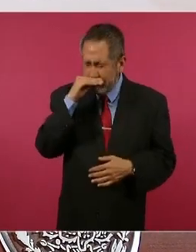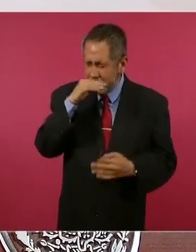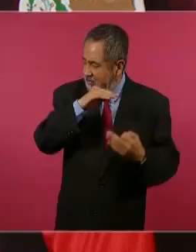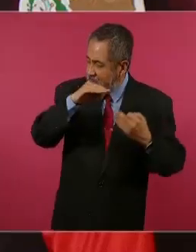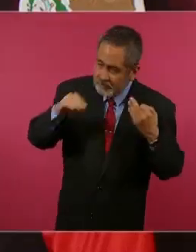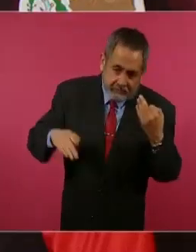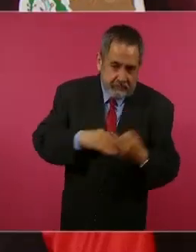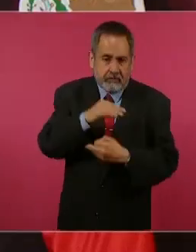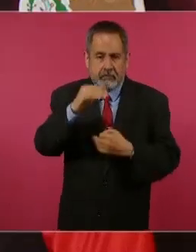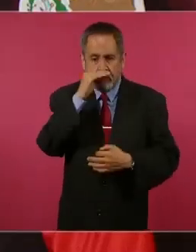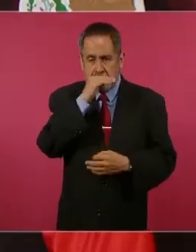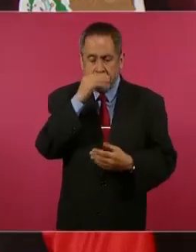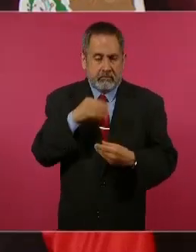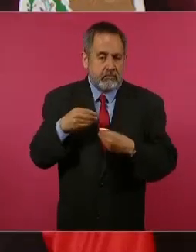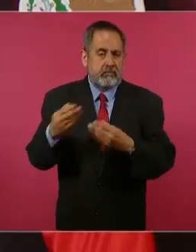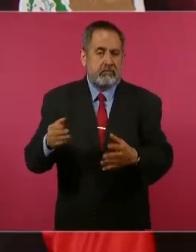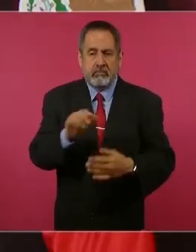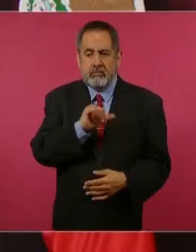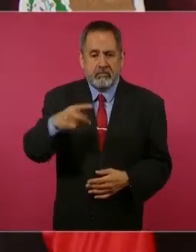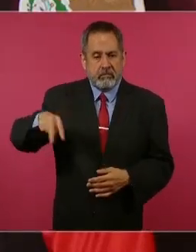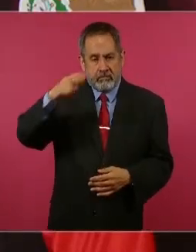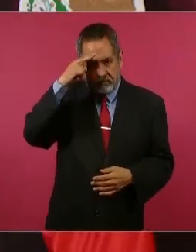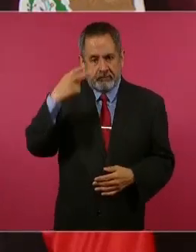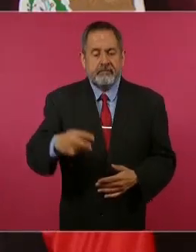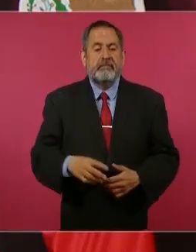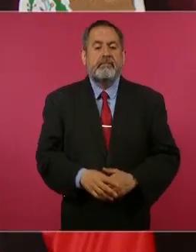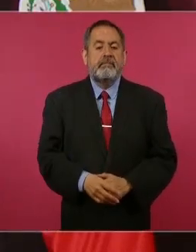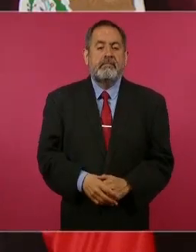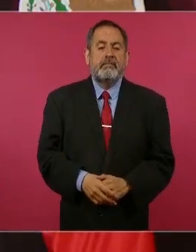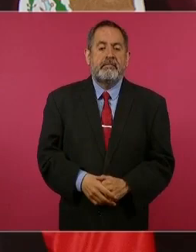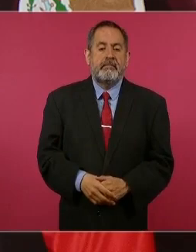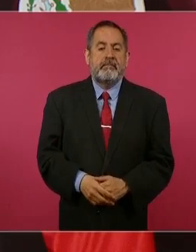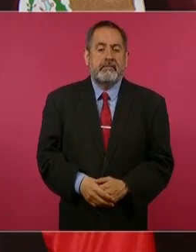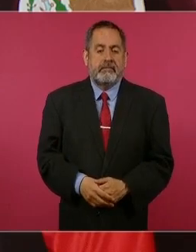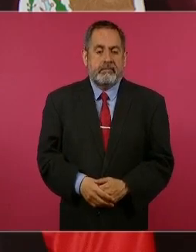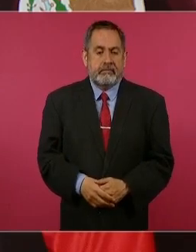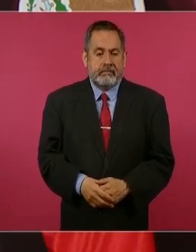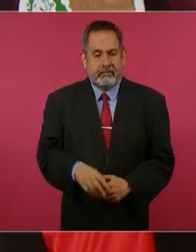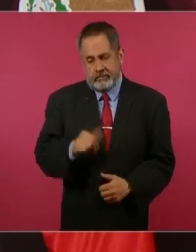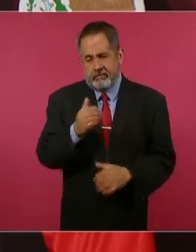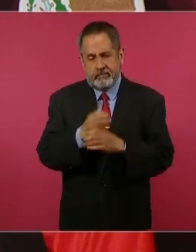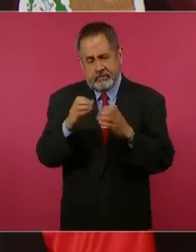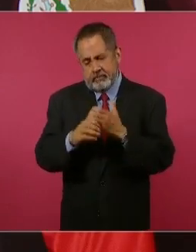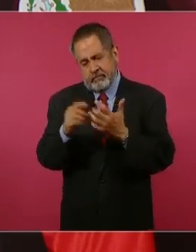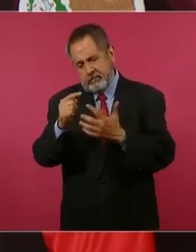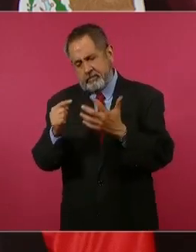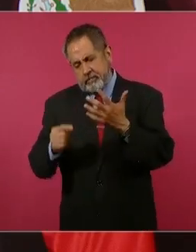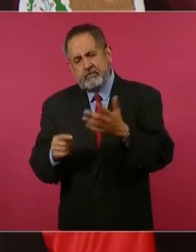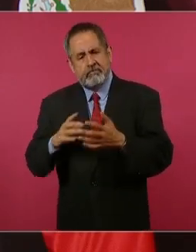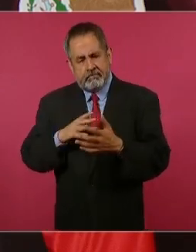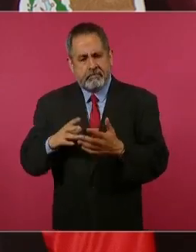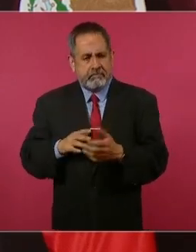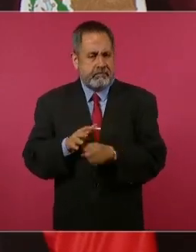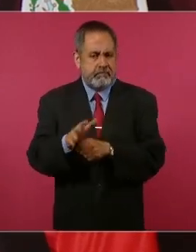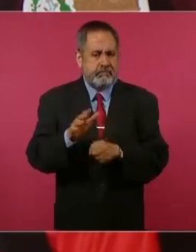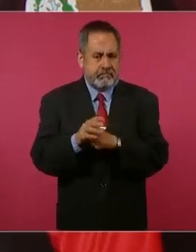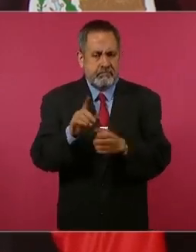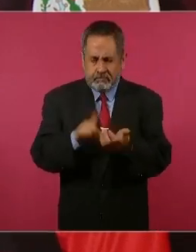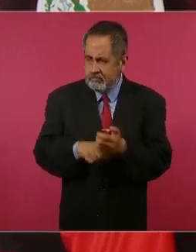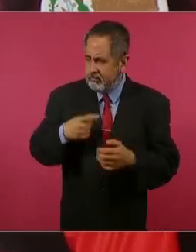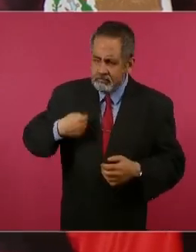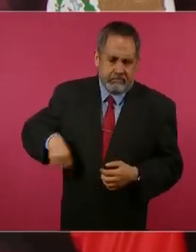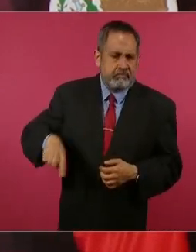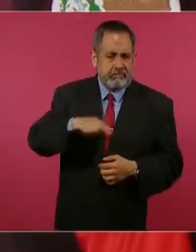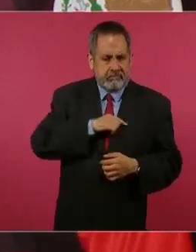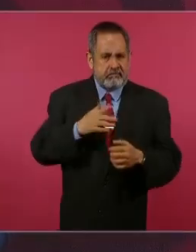todos los mexicanos y otras cosas que tiene nuestro